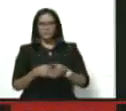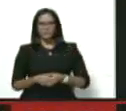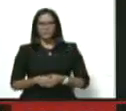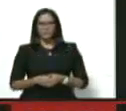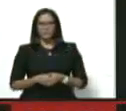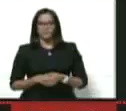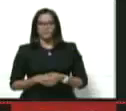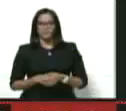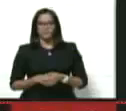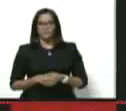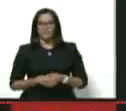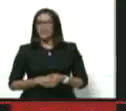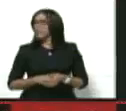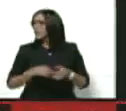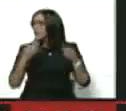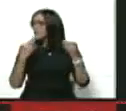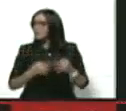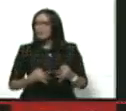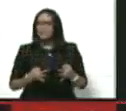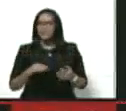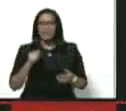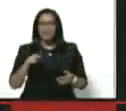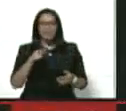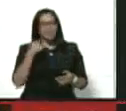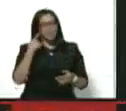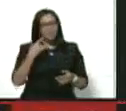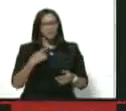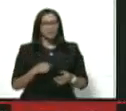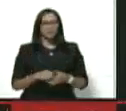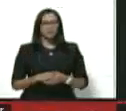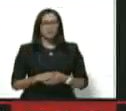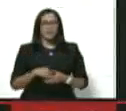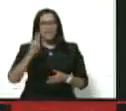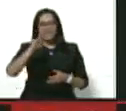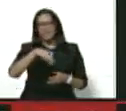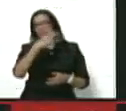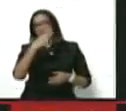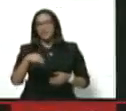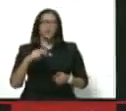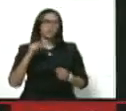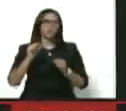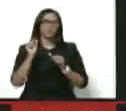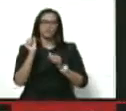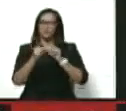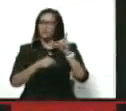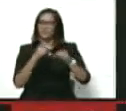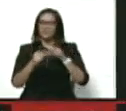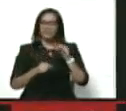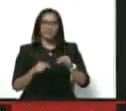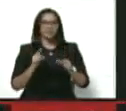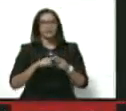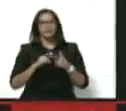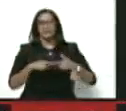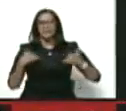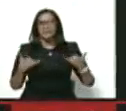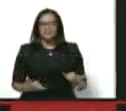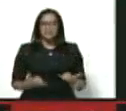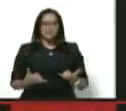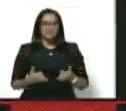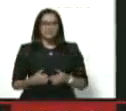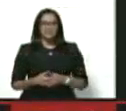Es verdad. Yo estoy seguro que nada más haber ido a declarar, sacar un TikTok, un Twitter, entonces ya le caen en la mano